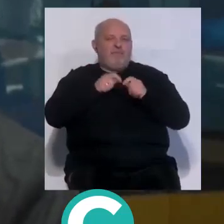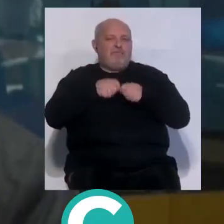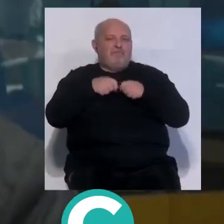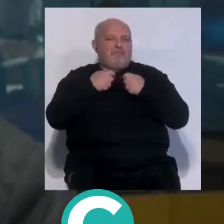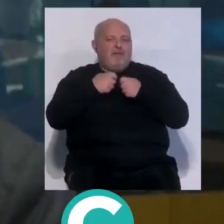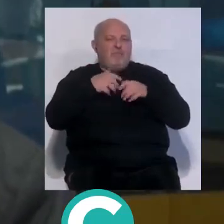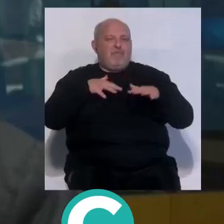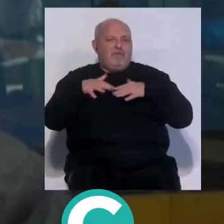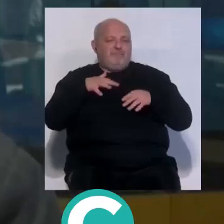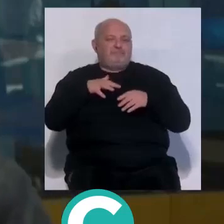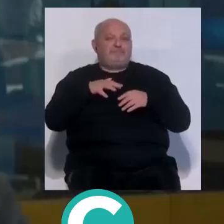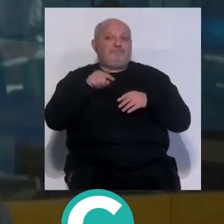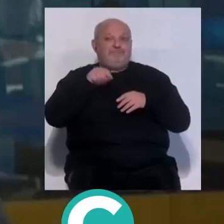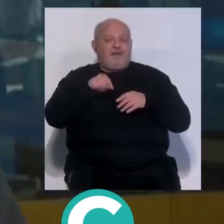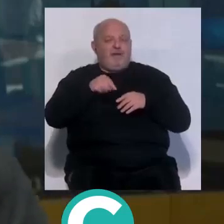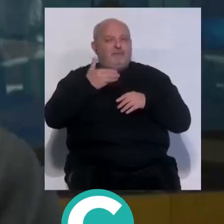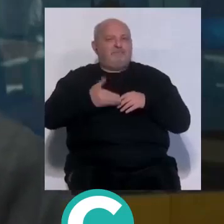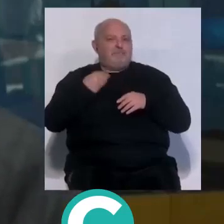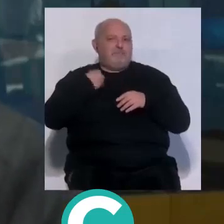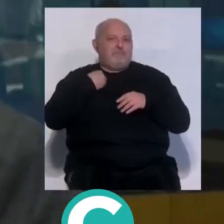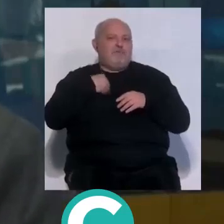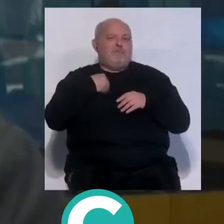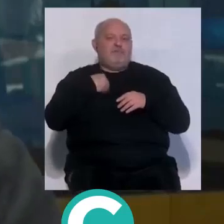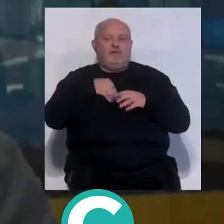el tema movilidad y ahí es fundamental